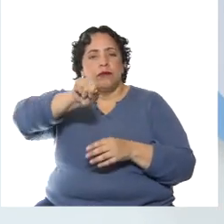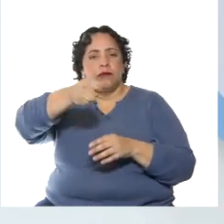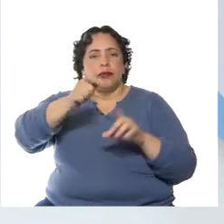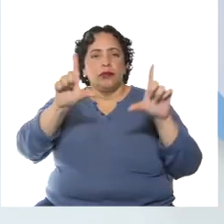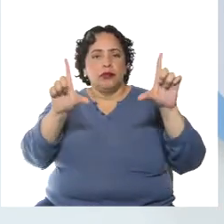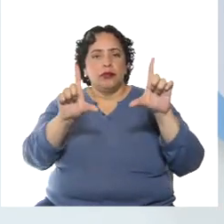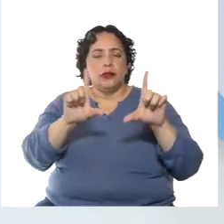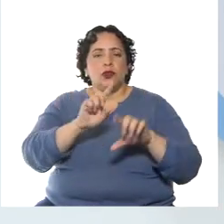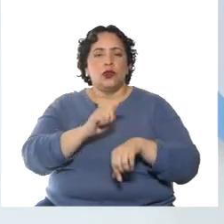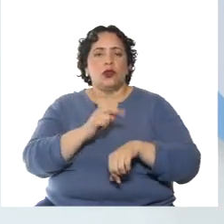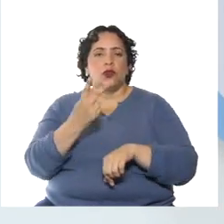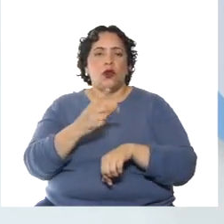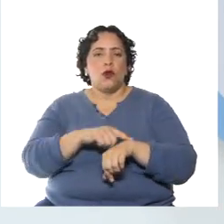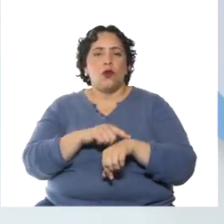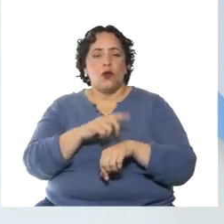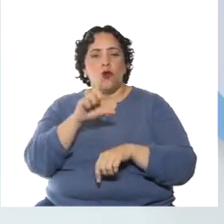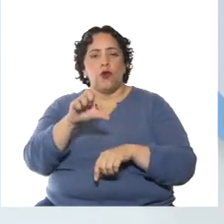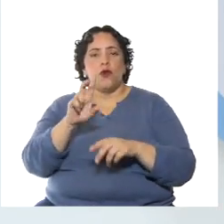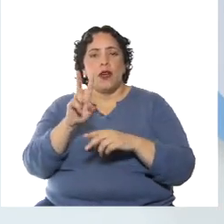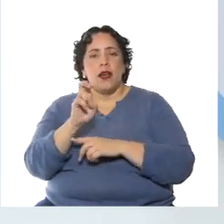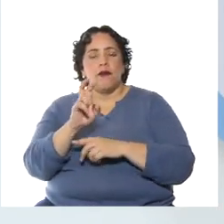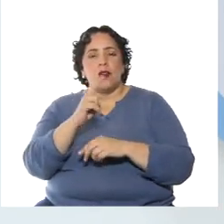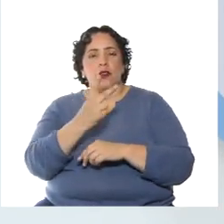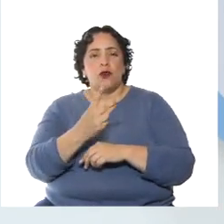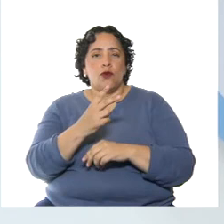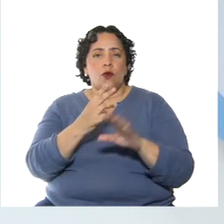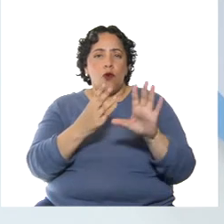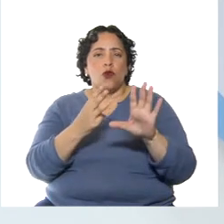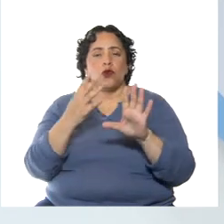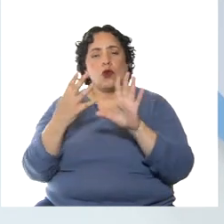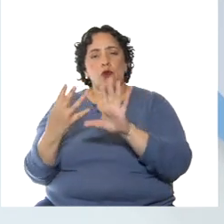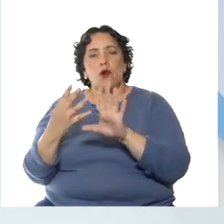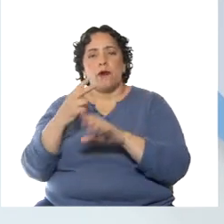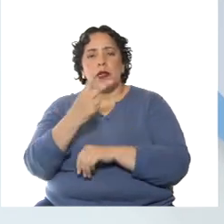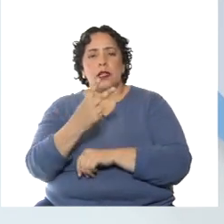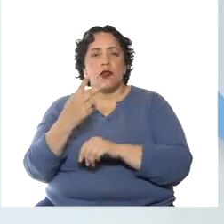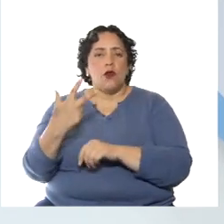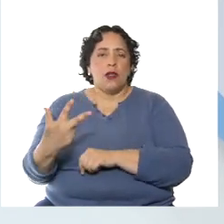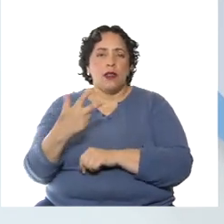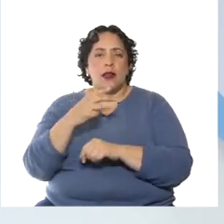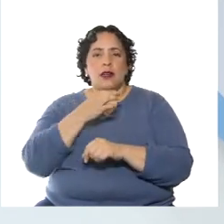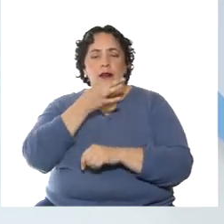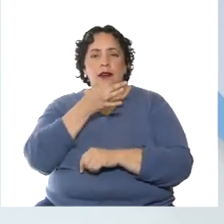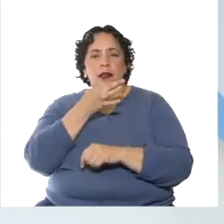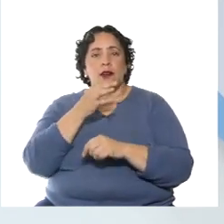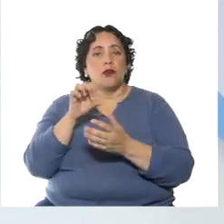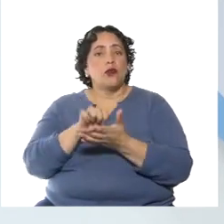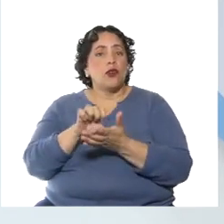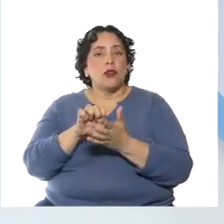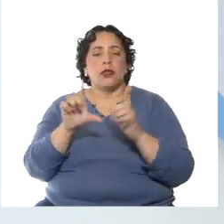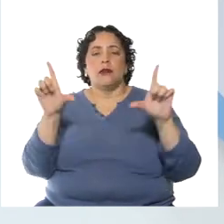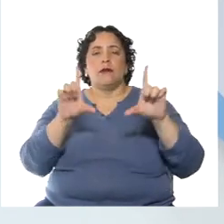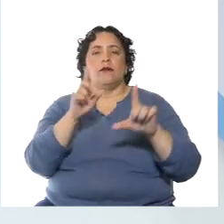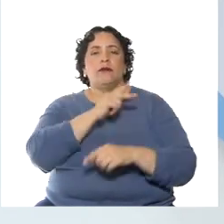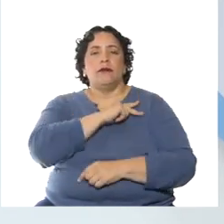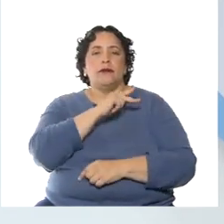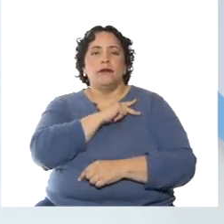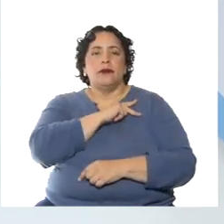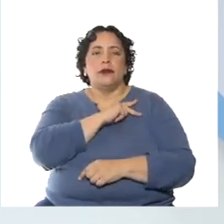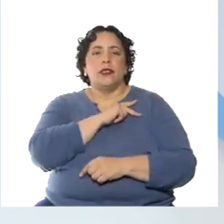nos sintonicen en nuestros dos horarios, de lunes a viernes de 8 a 9 de la mañana y de 2 a 3 de la tarde. ¿Por dónde? Por tu